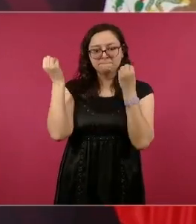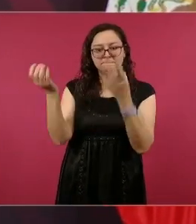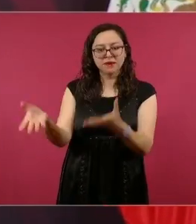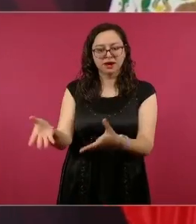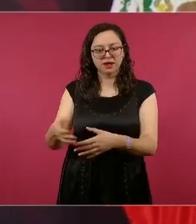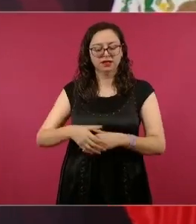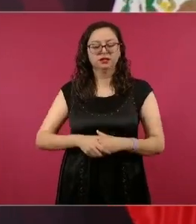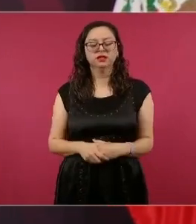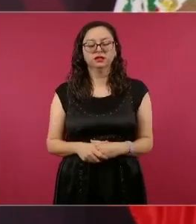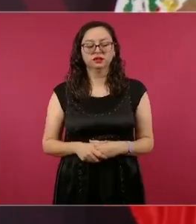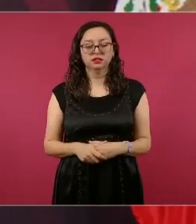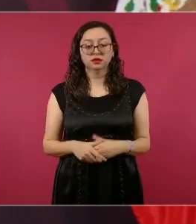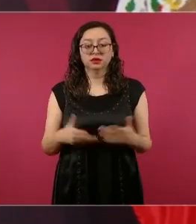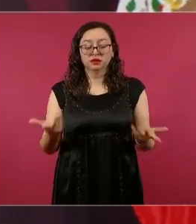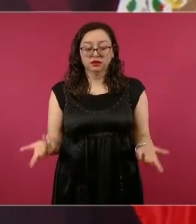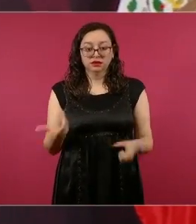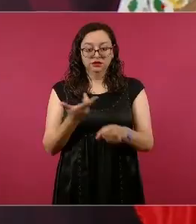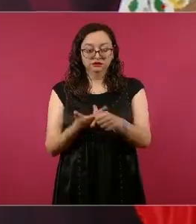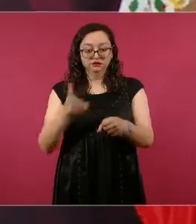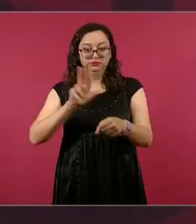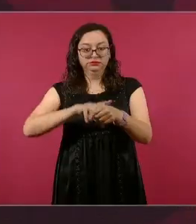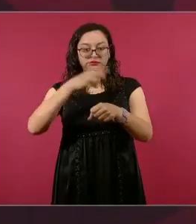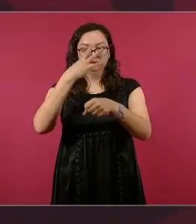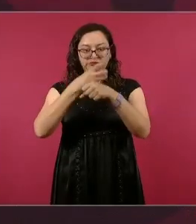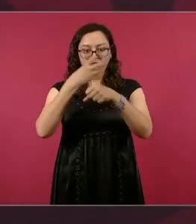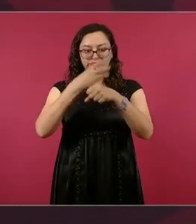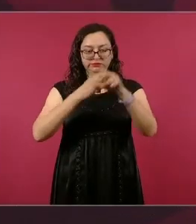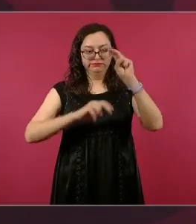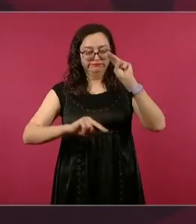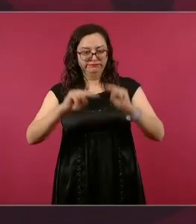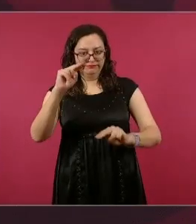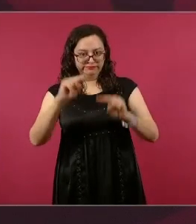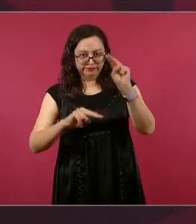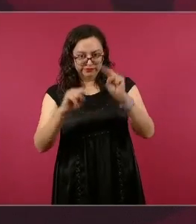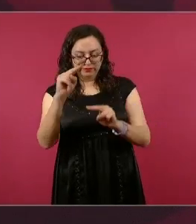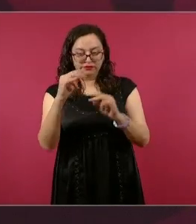los hospitales de tercer nivel, en los institutos